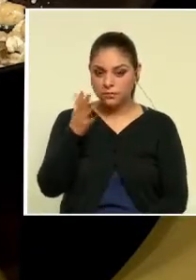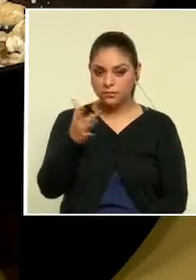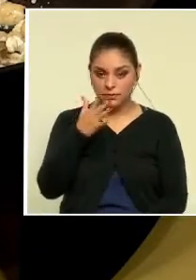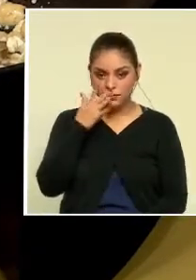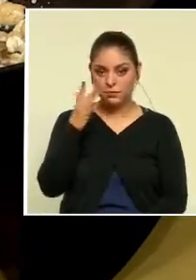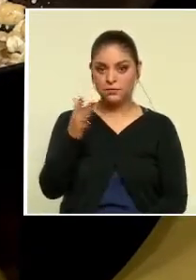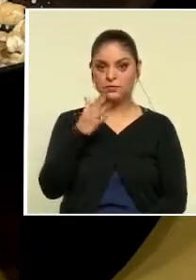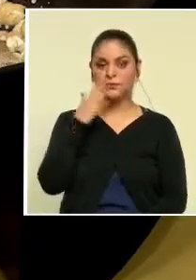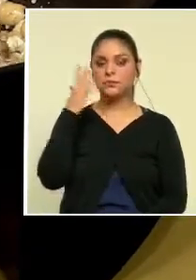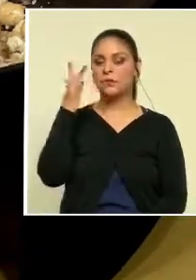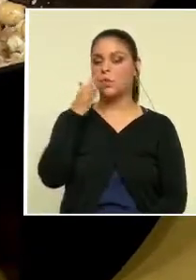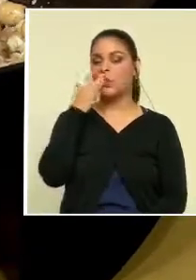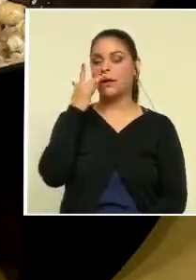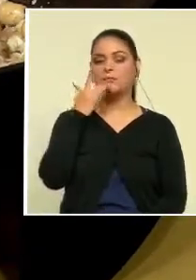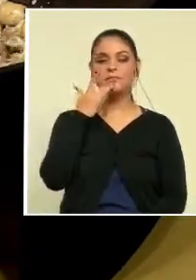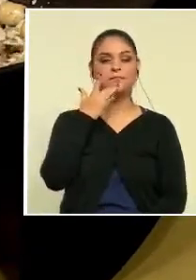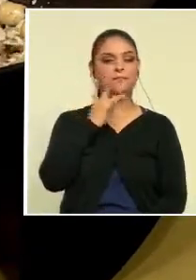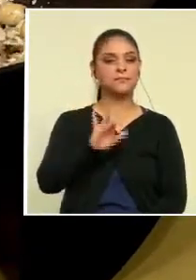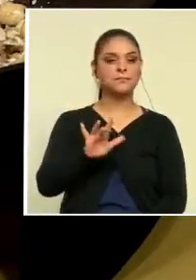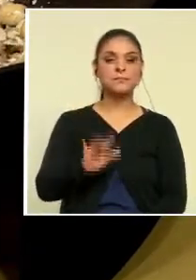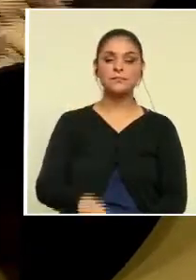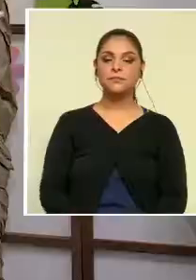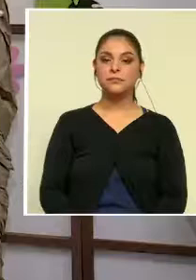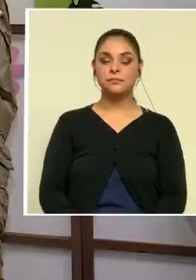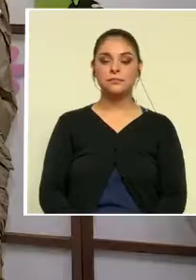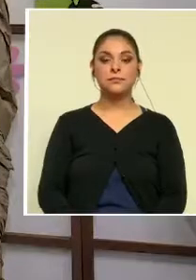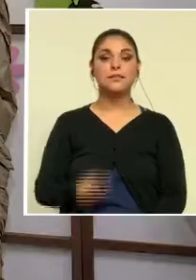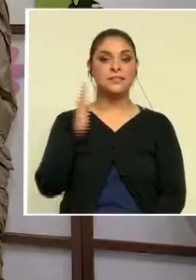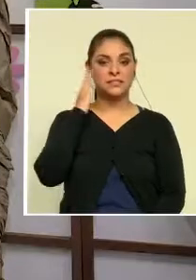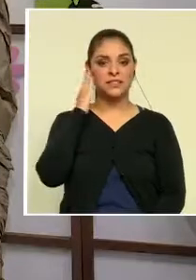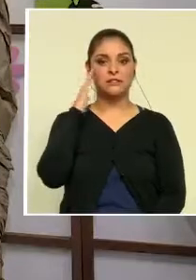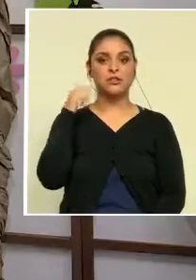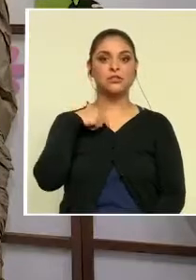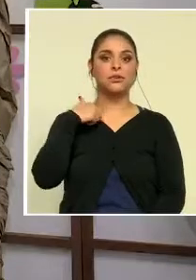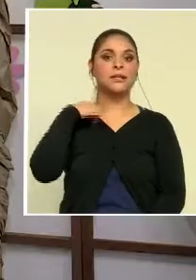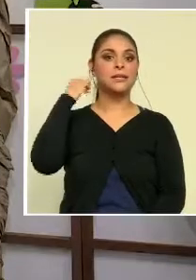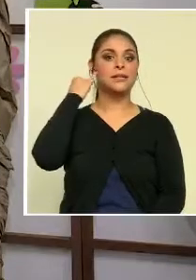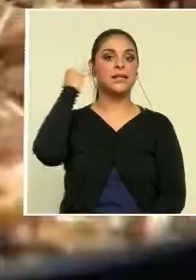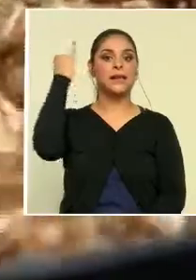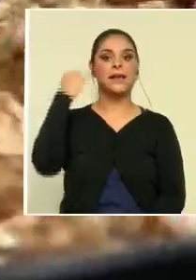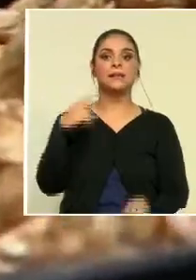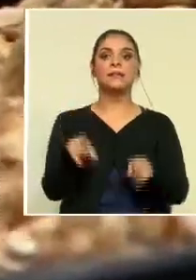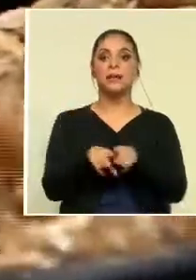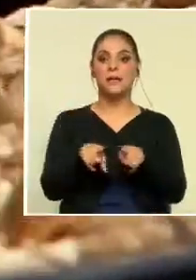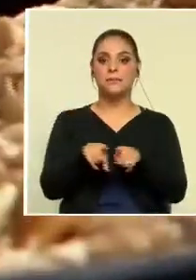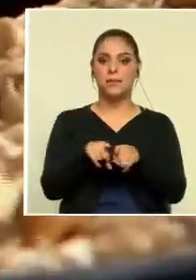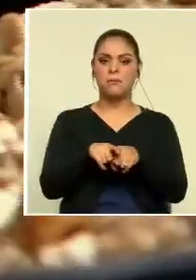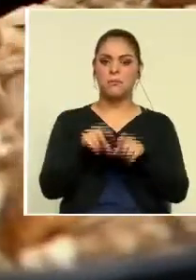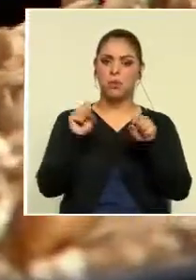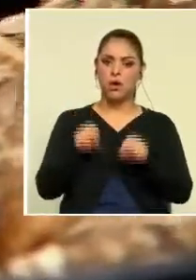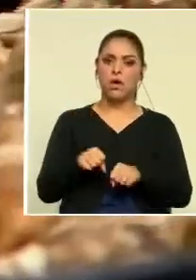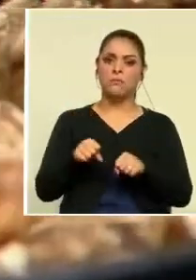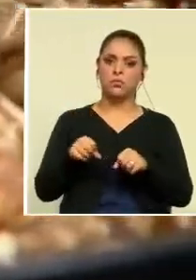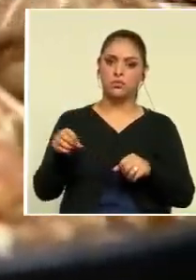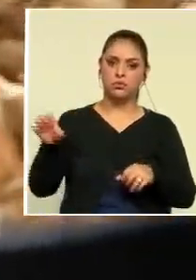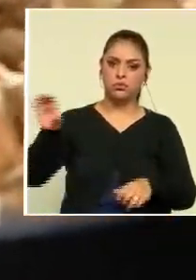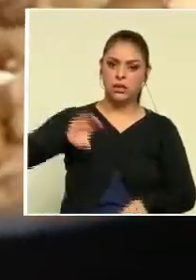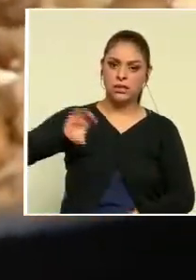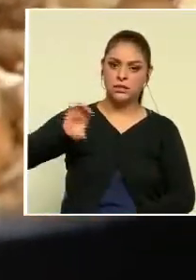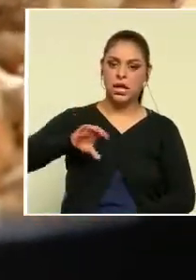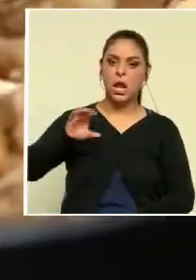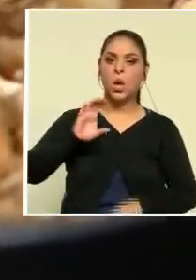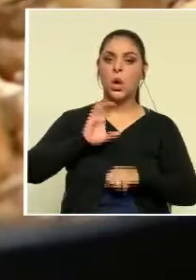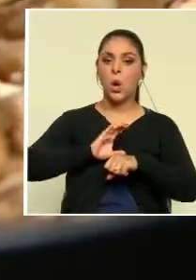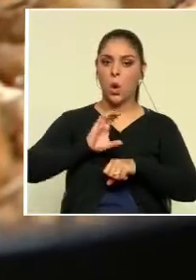vuelo religioso se me ocurre se me ocurre que también le podemos echar coco deshidratado a veces en la